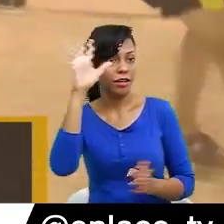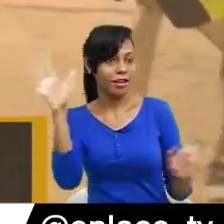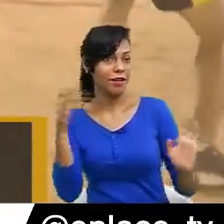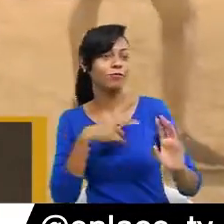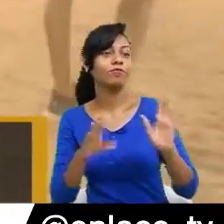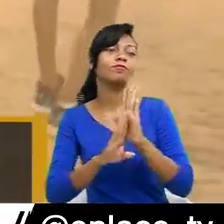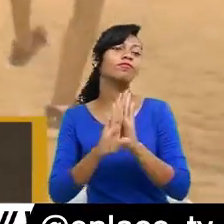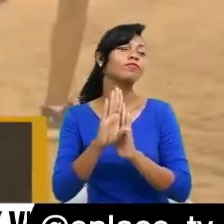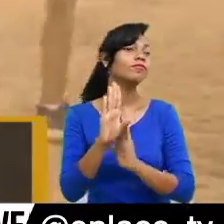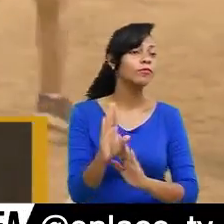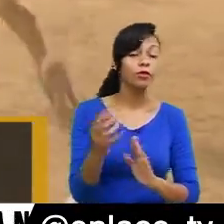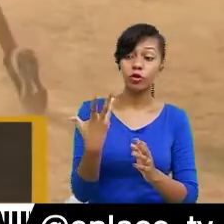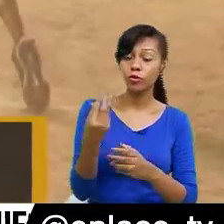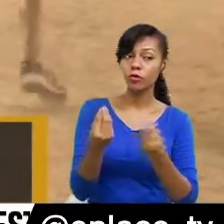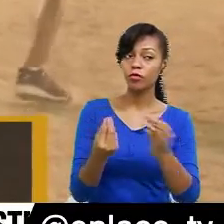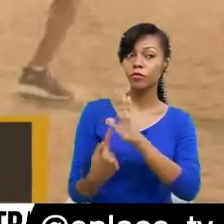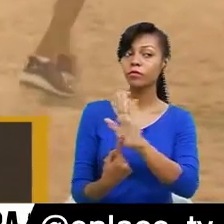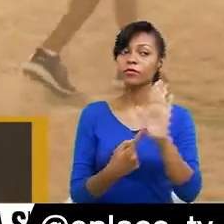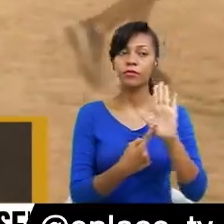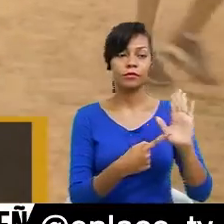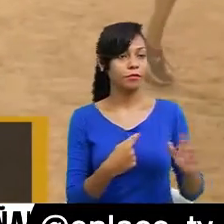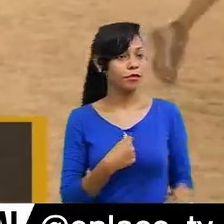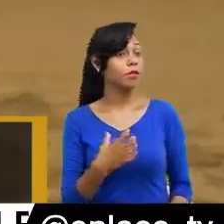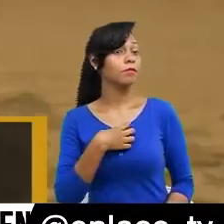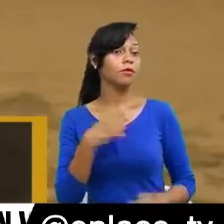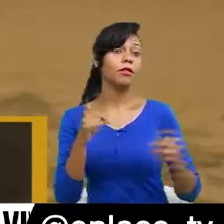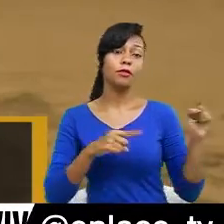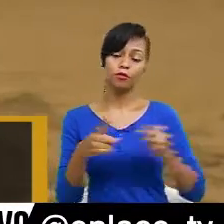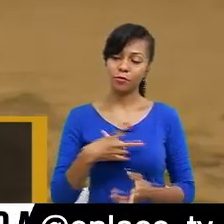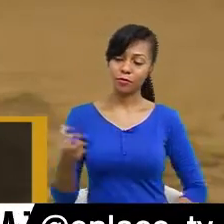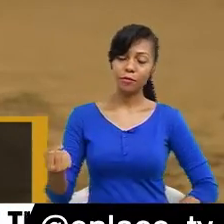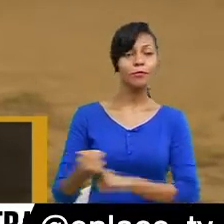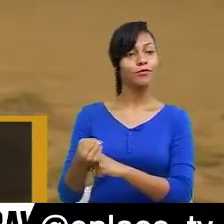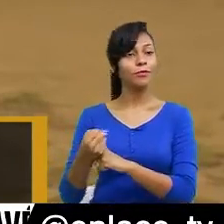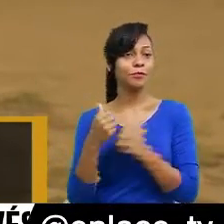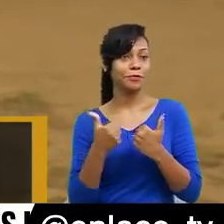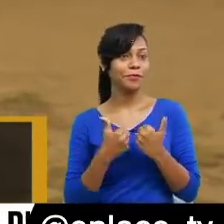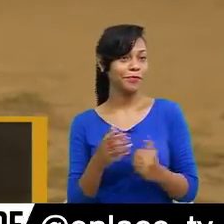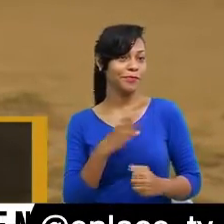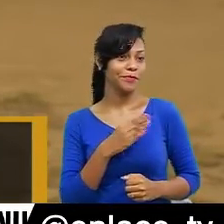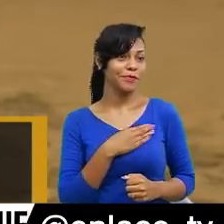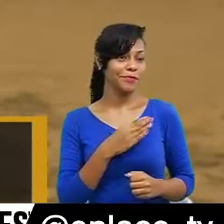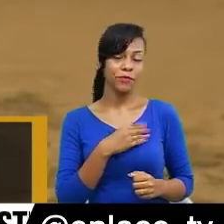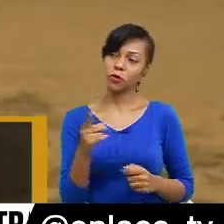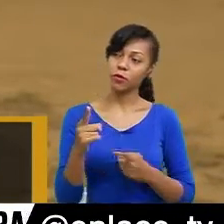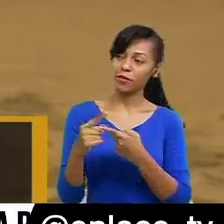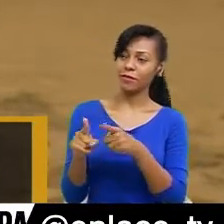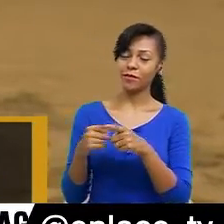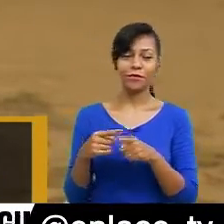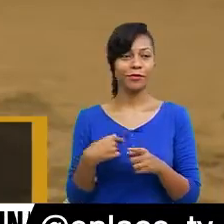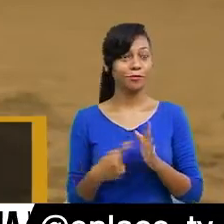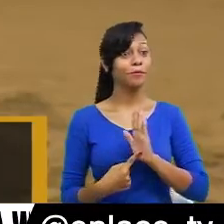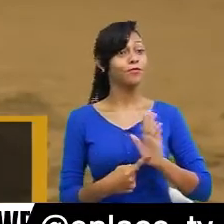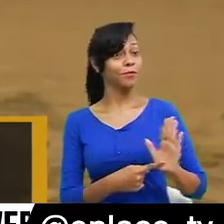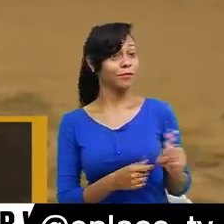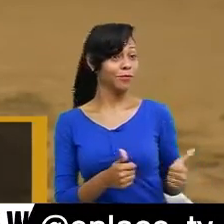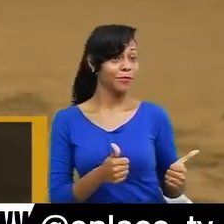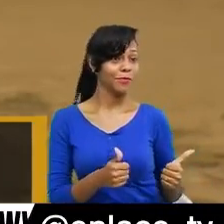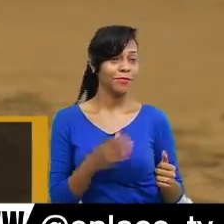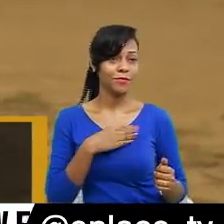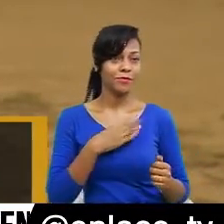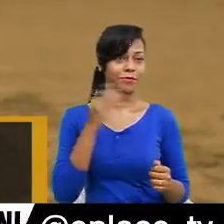diferentes equipos, pues he podido quedar campeones con algunos equipos y pues ya me diferencio entre algunos jugadores y me parece muy bueno